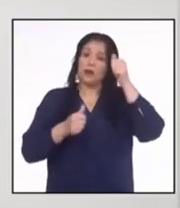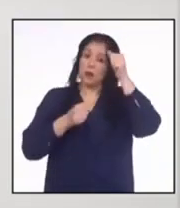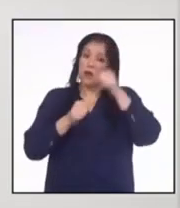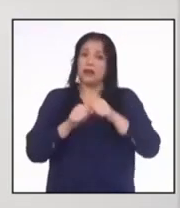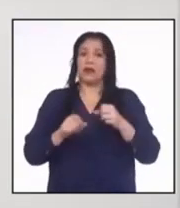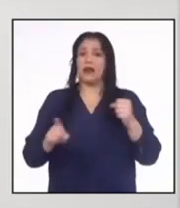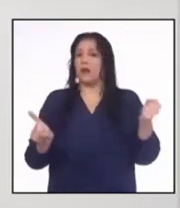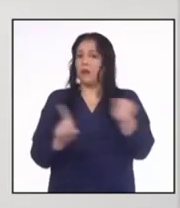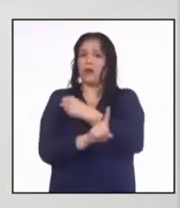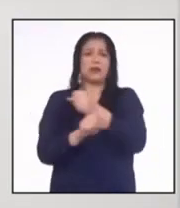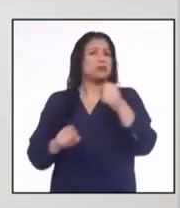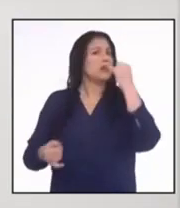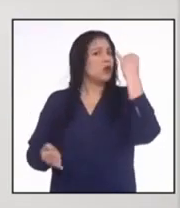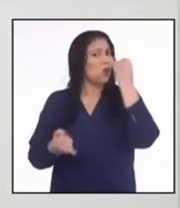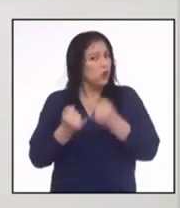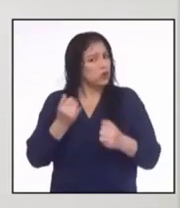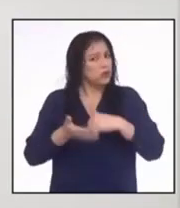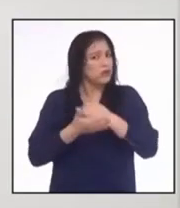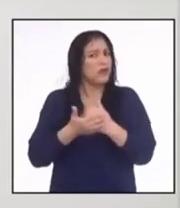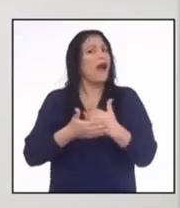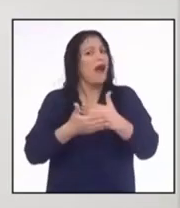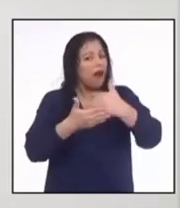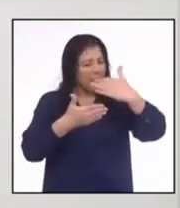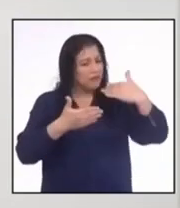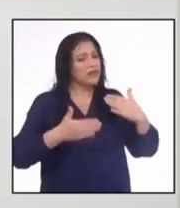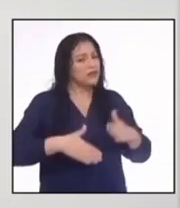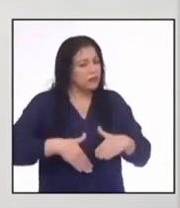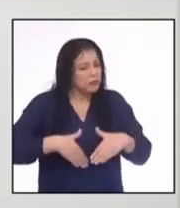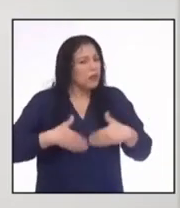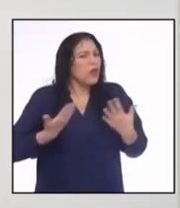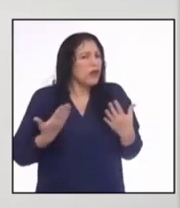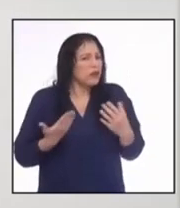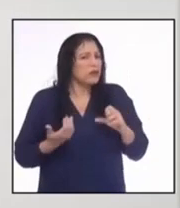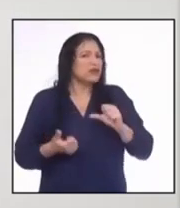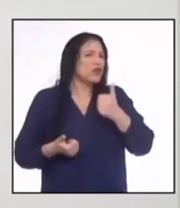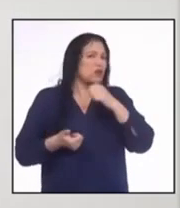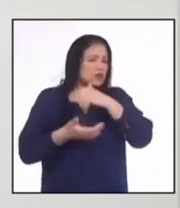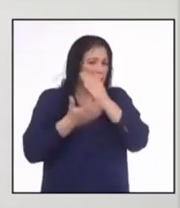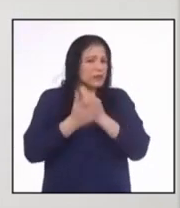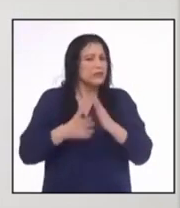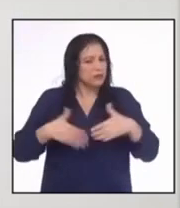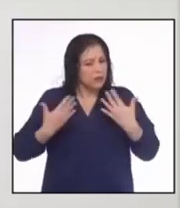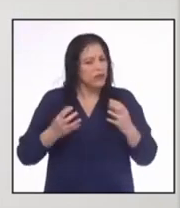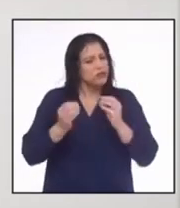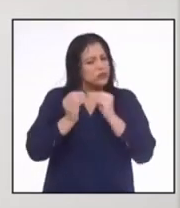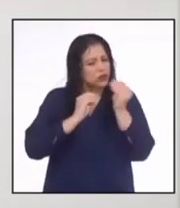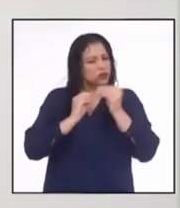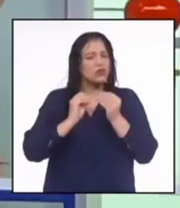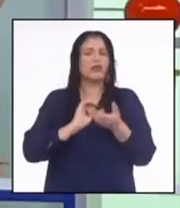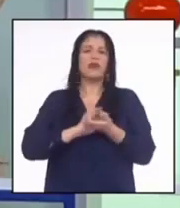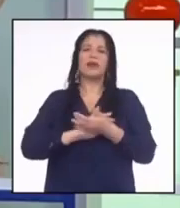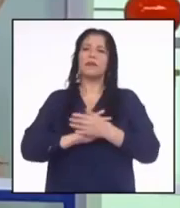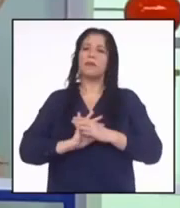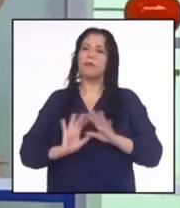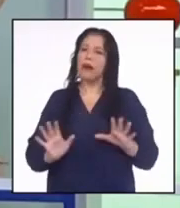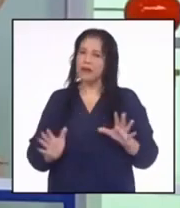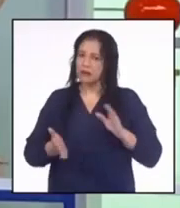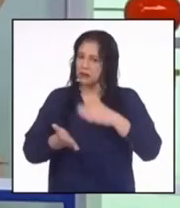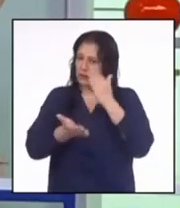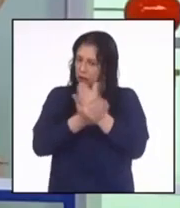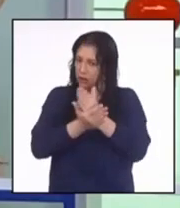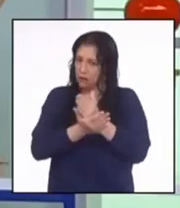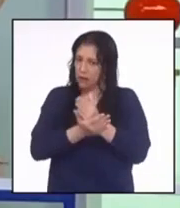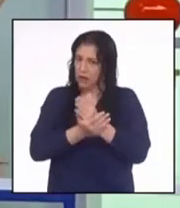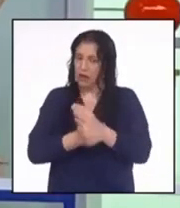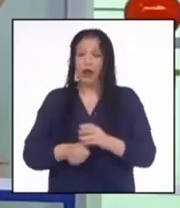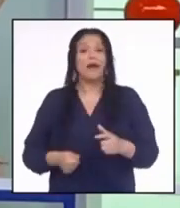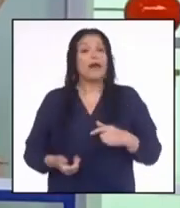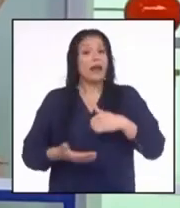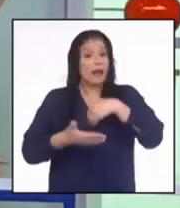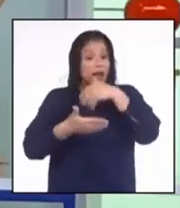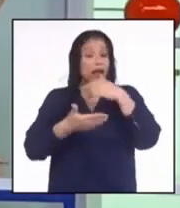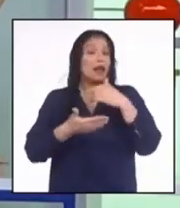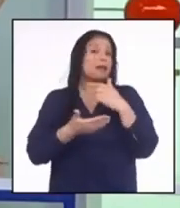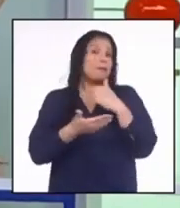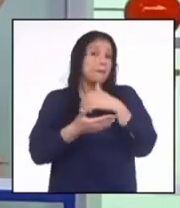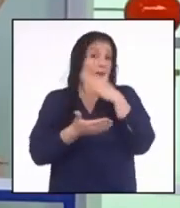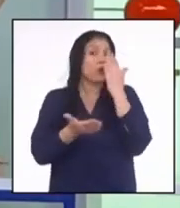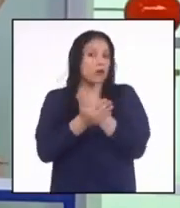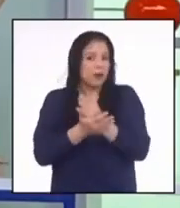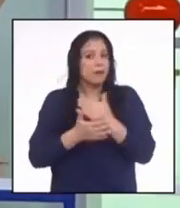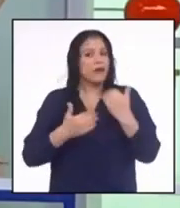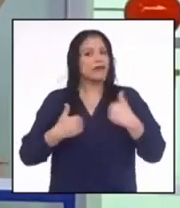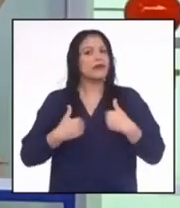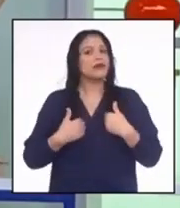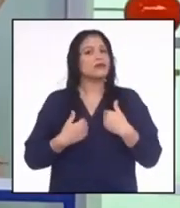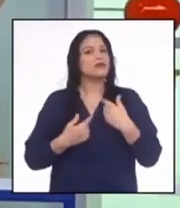conflicto. Hay fases previas donde los conflictos se pueden solucionar pacíficamente. El conflicto escala por etapas. Cada